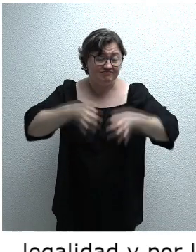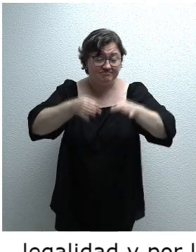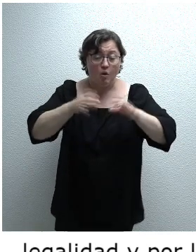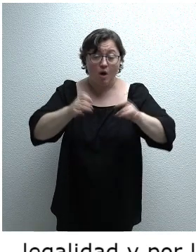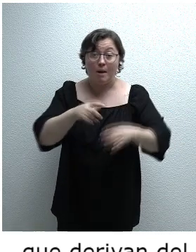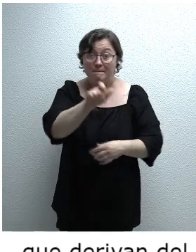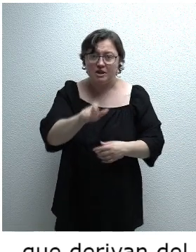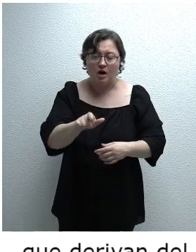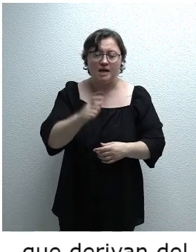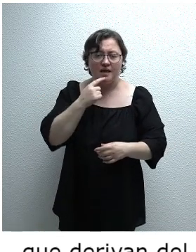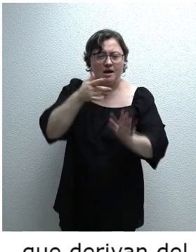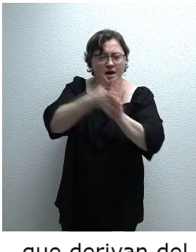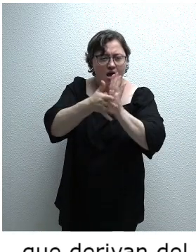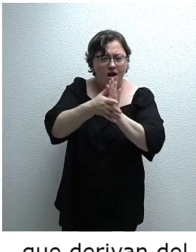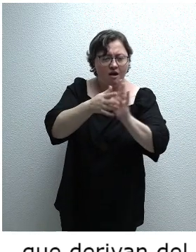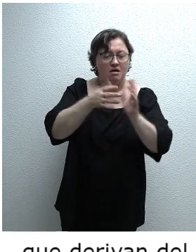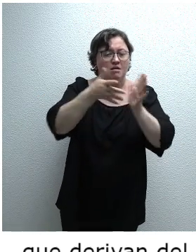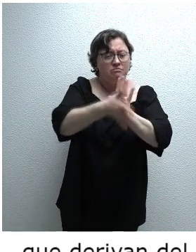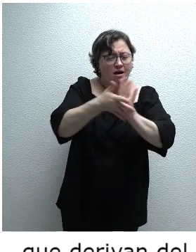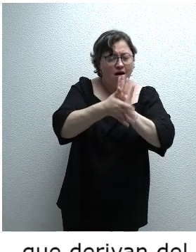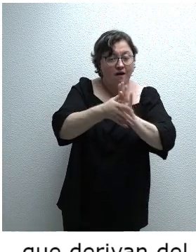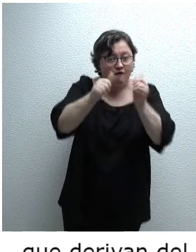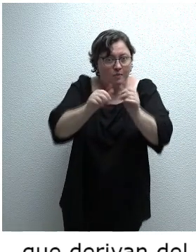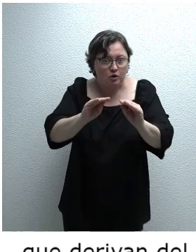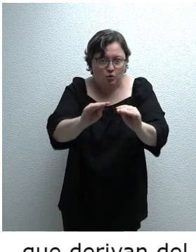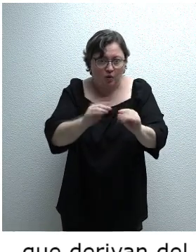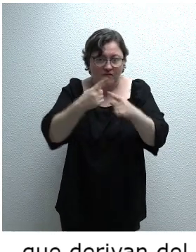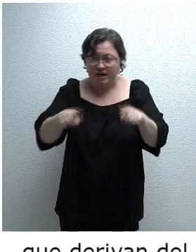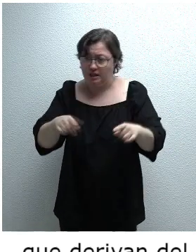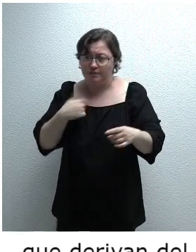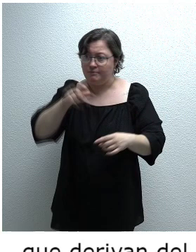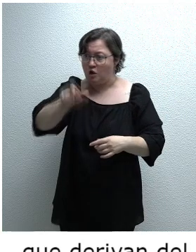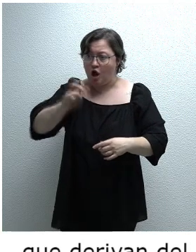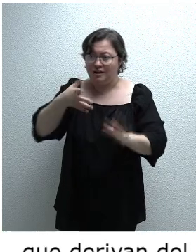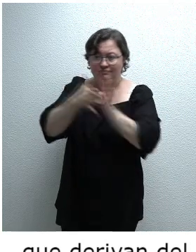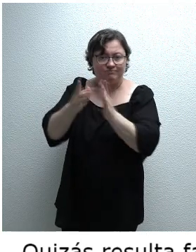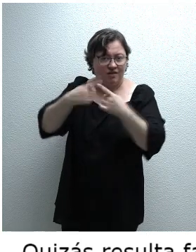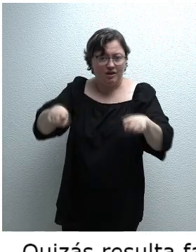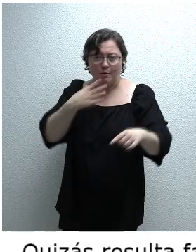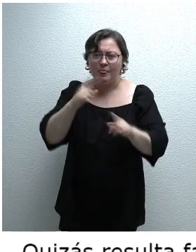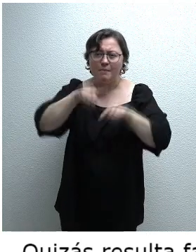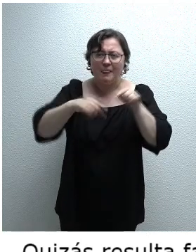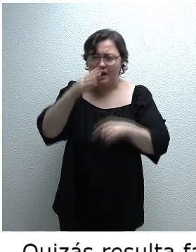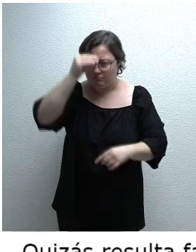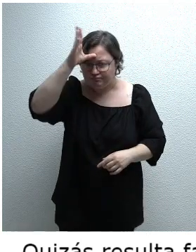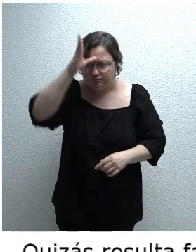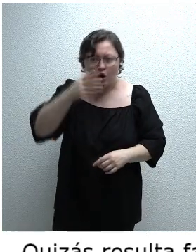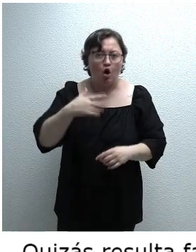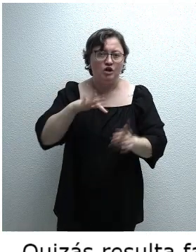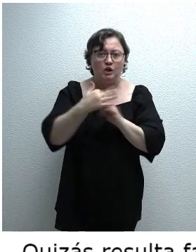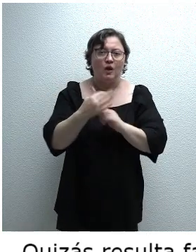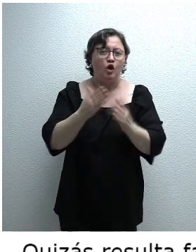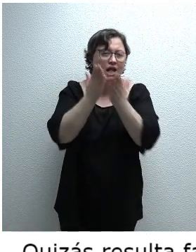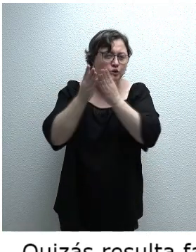que se necesita explicar las cosas de una manera y personas a las que se puede explicar de otra, con arreglo a su conocimiento, a su estatus